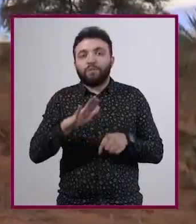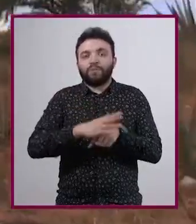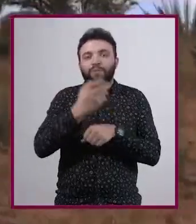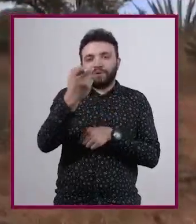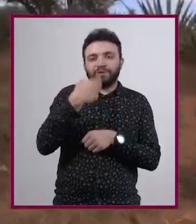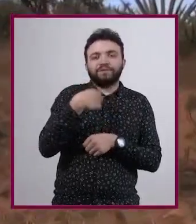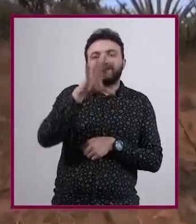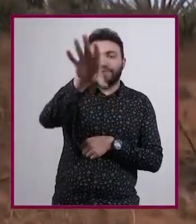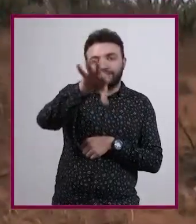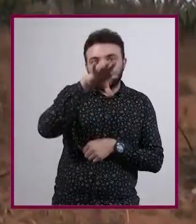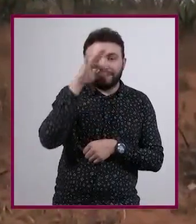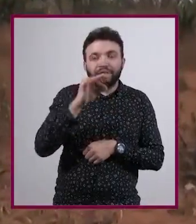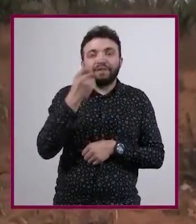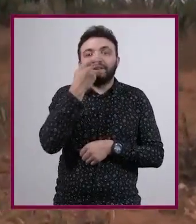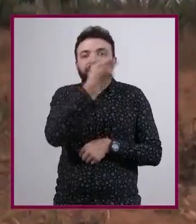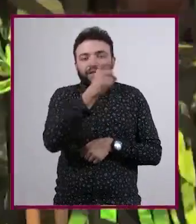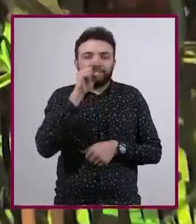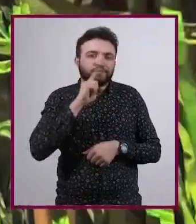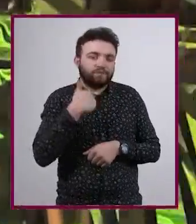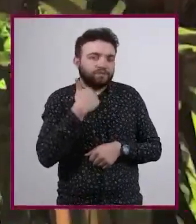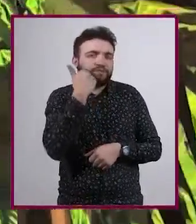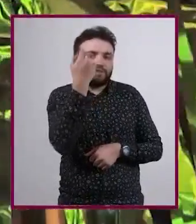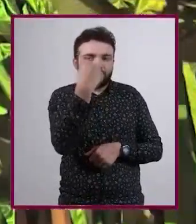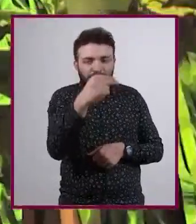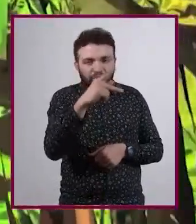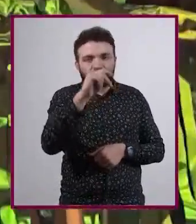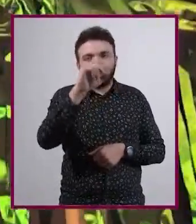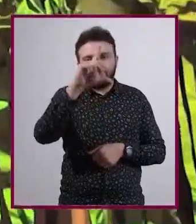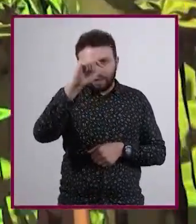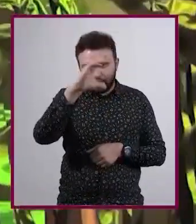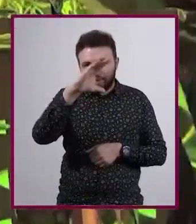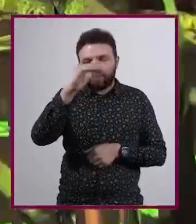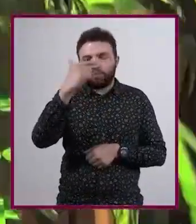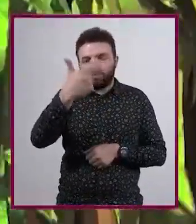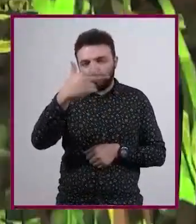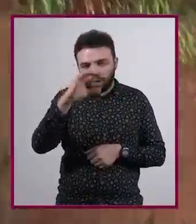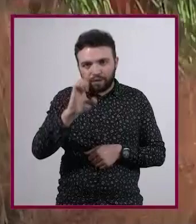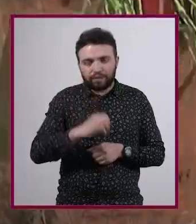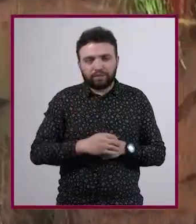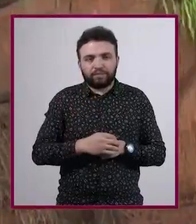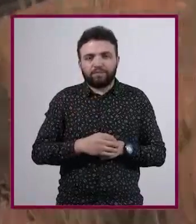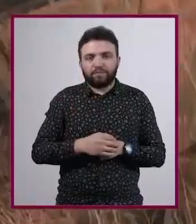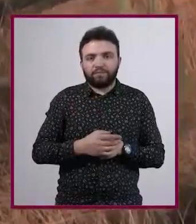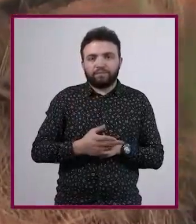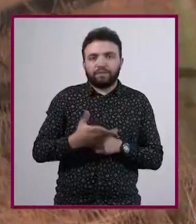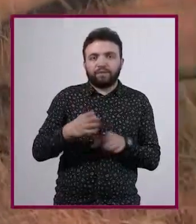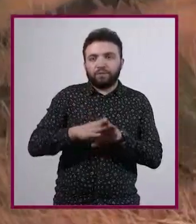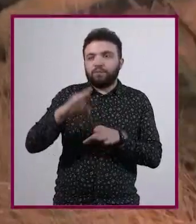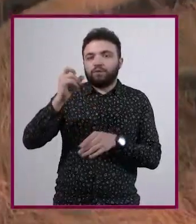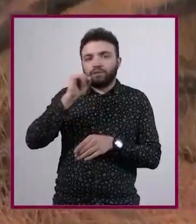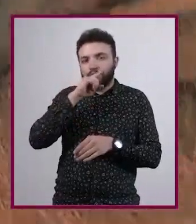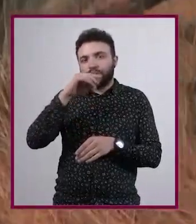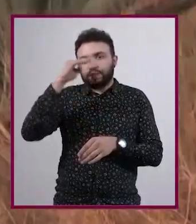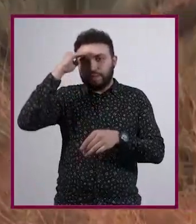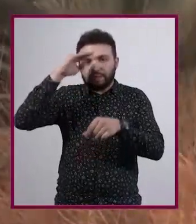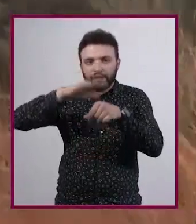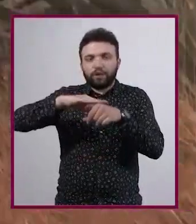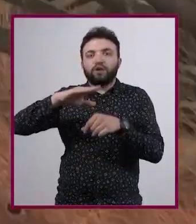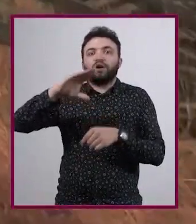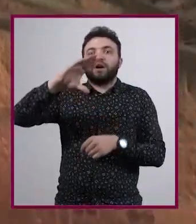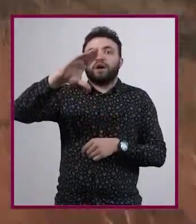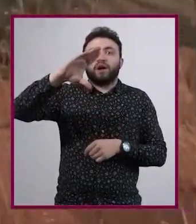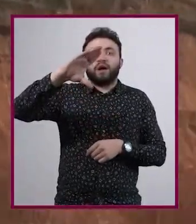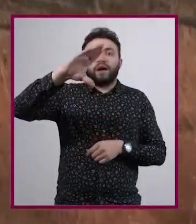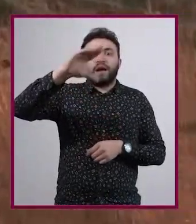se convierte en la narrativa ficcionalizada de Resiliencia Tlacuache en la señora Caña. Después está el personaje de